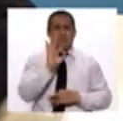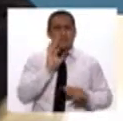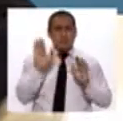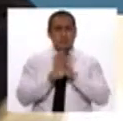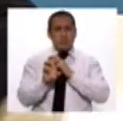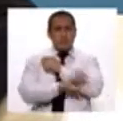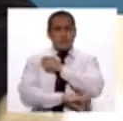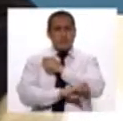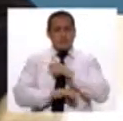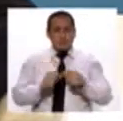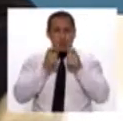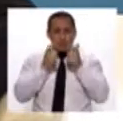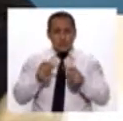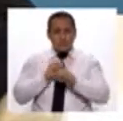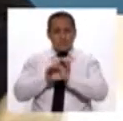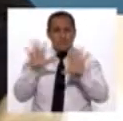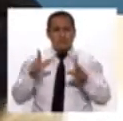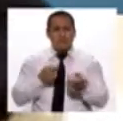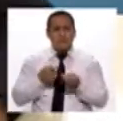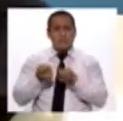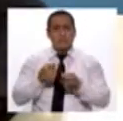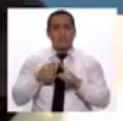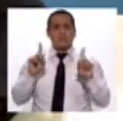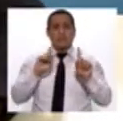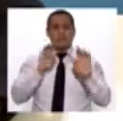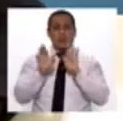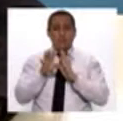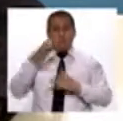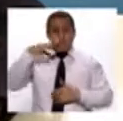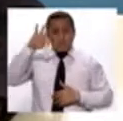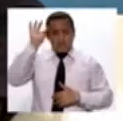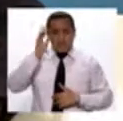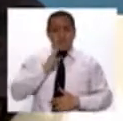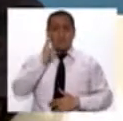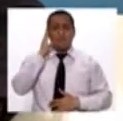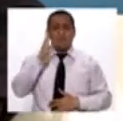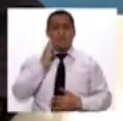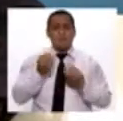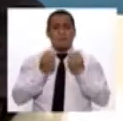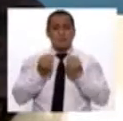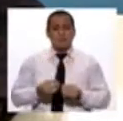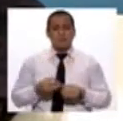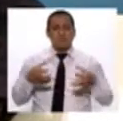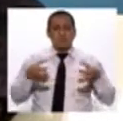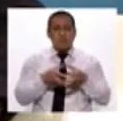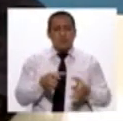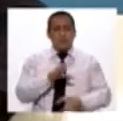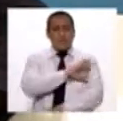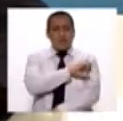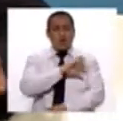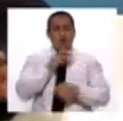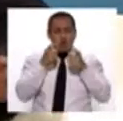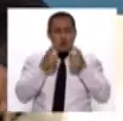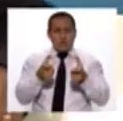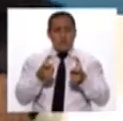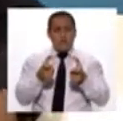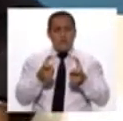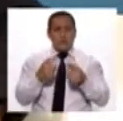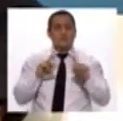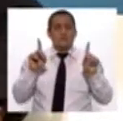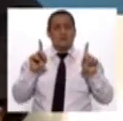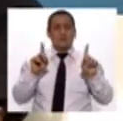llamado de control difuso administrativo, excepto en Chile, que es lo que cita la sentencia, para su Contraloría. Pero es un tema